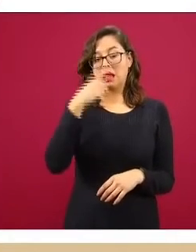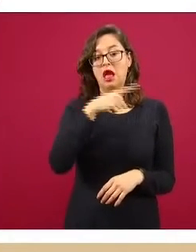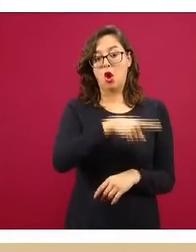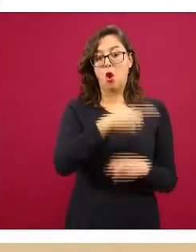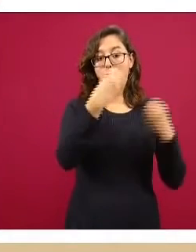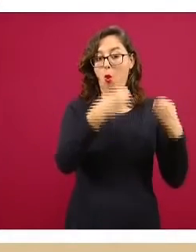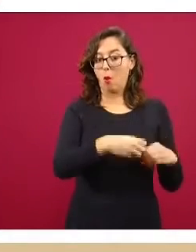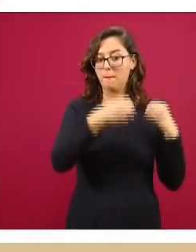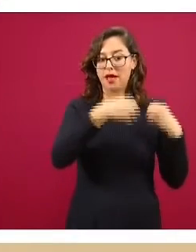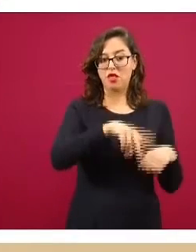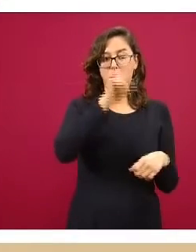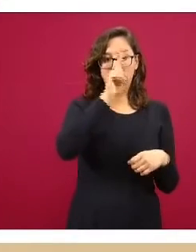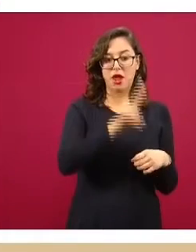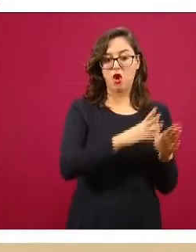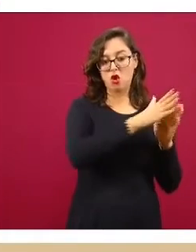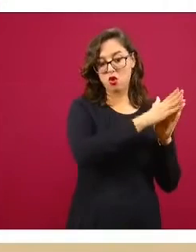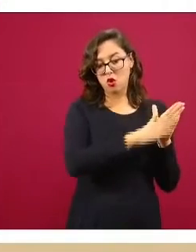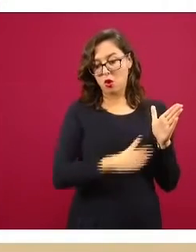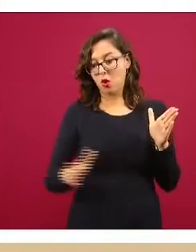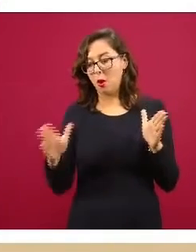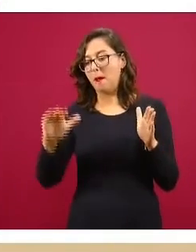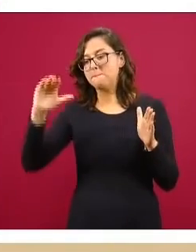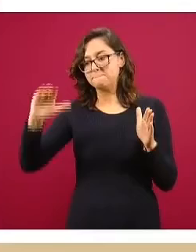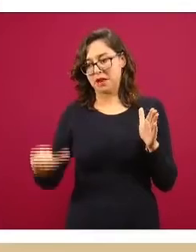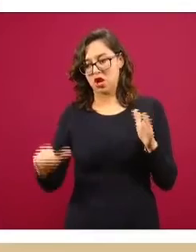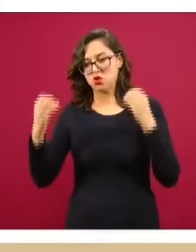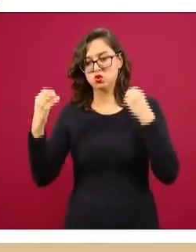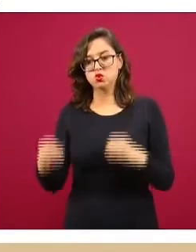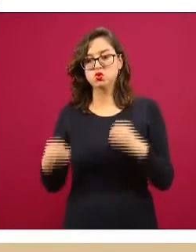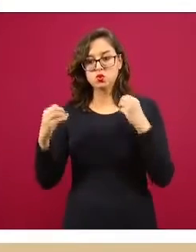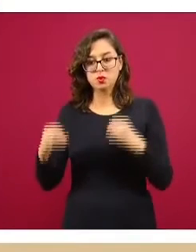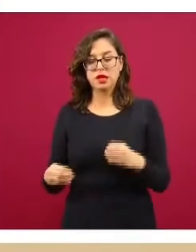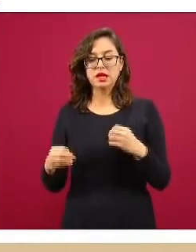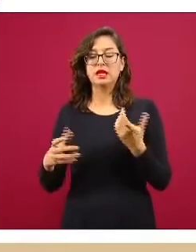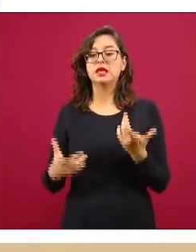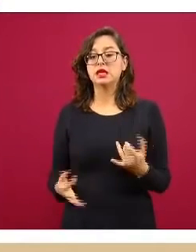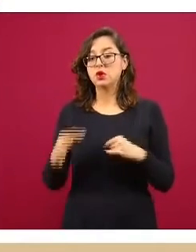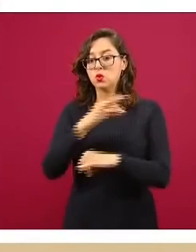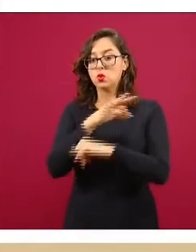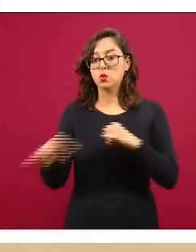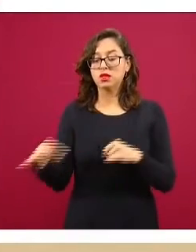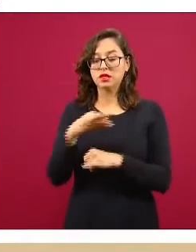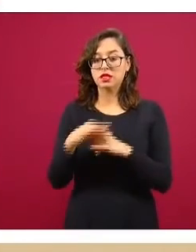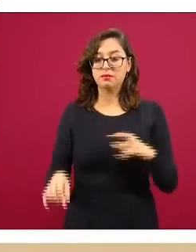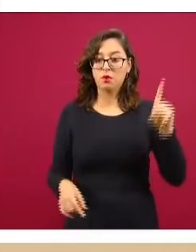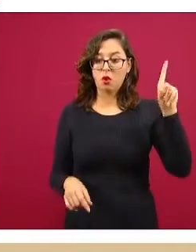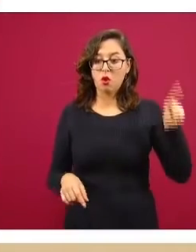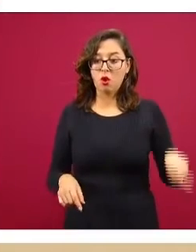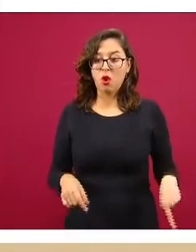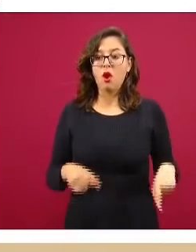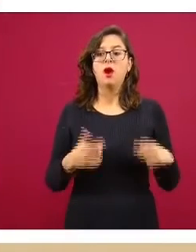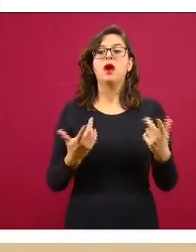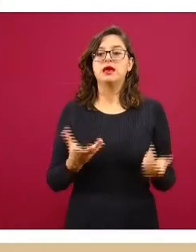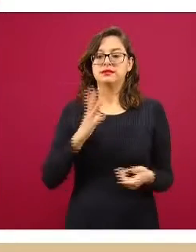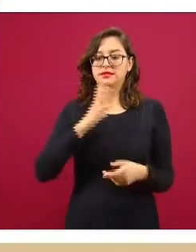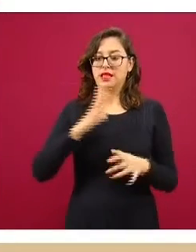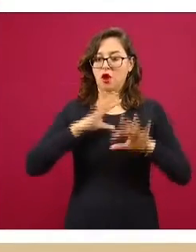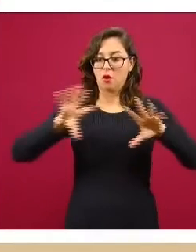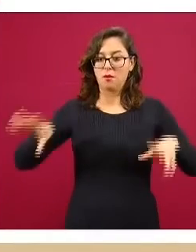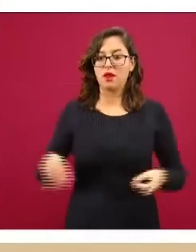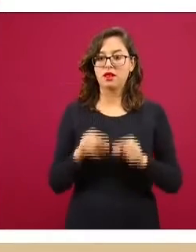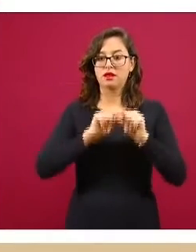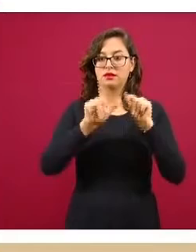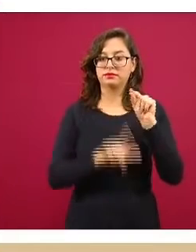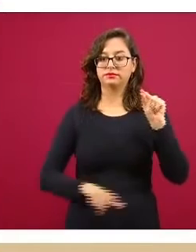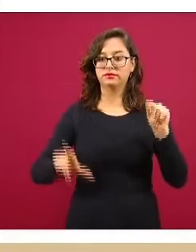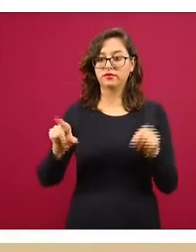mayor ocupación a menor ocupación. En la última barra tenemos el promedio nacional, donde tenemos un 46%